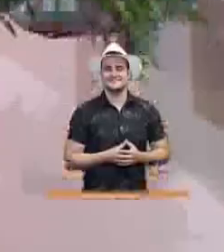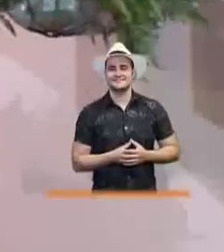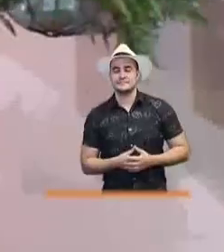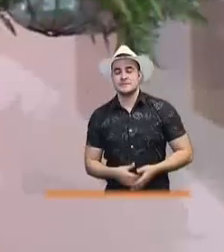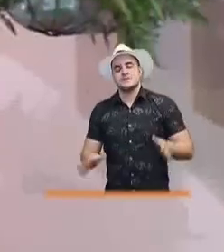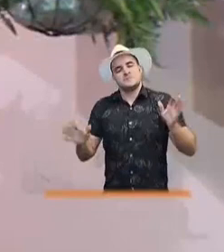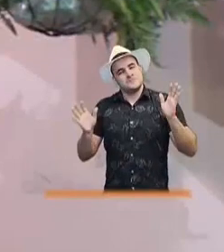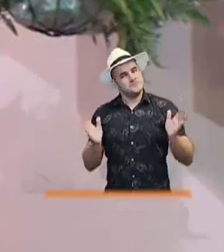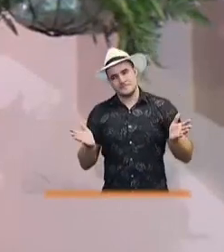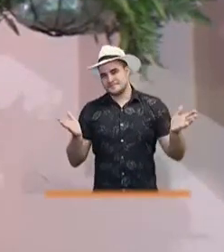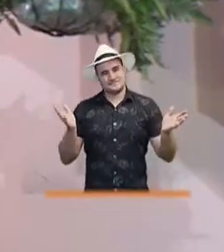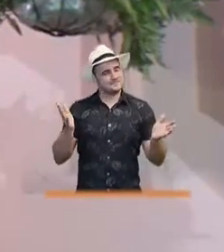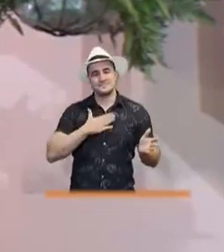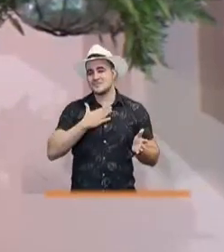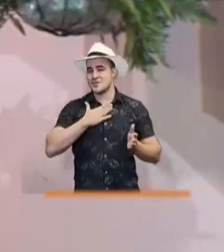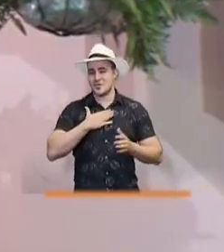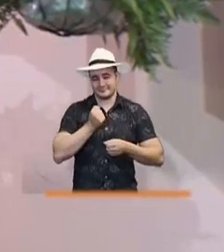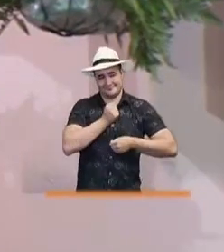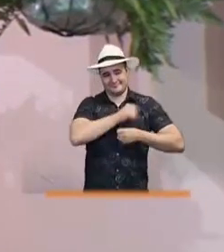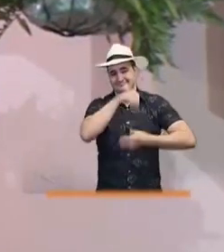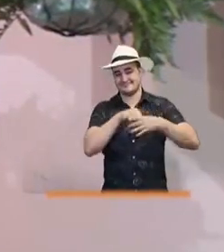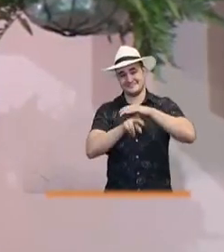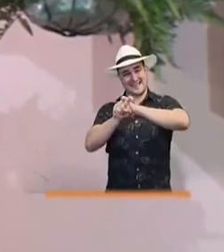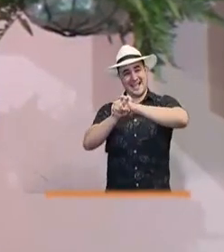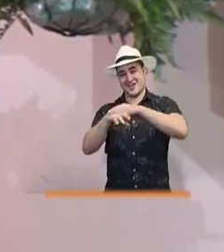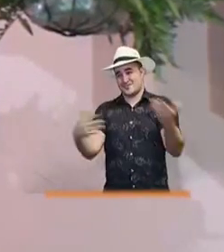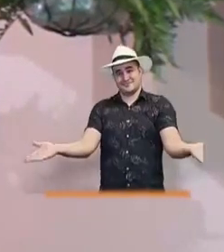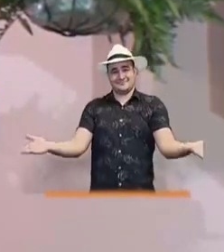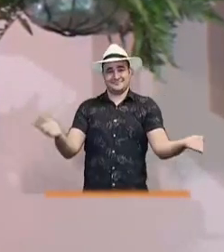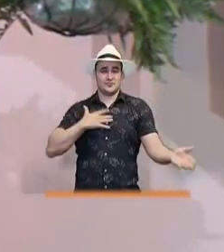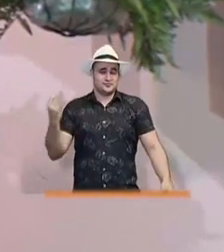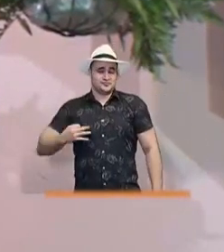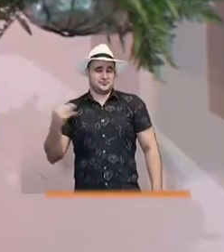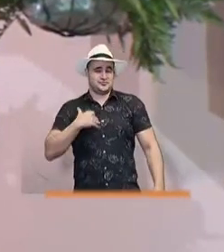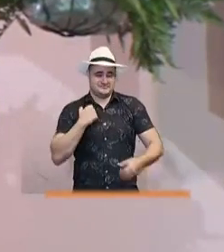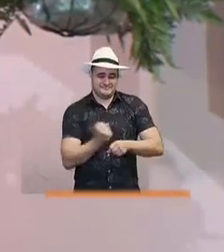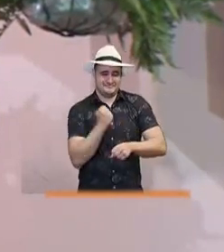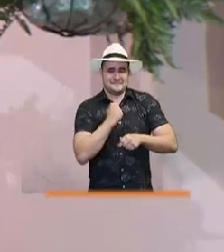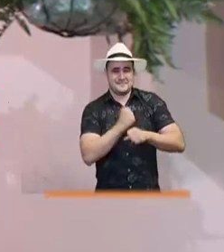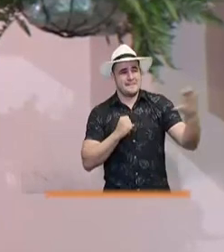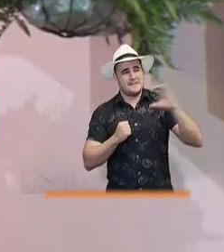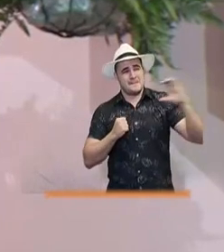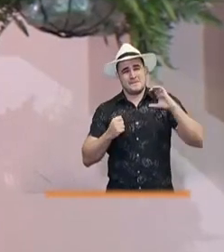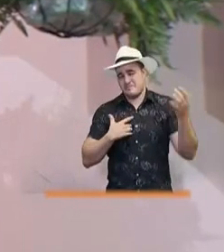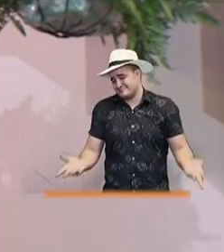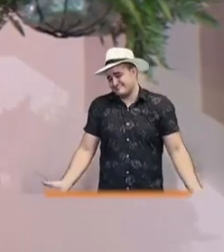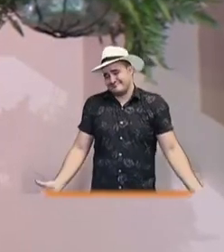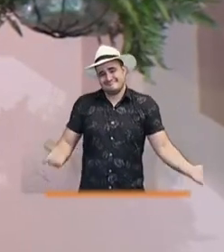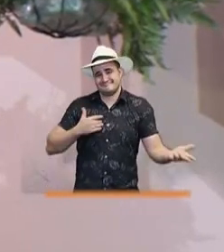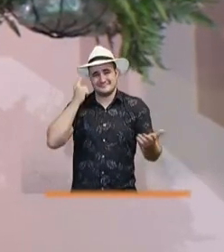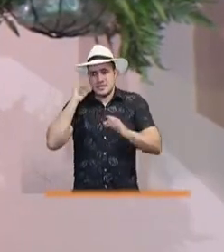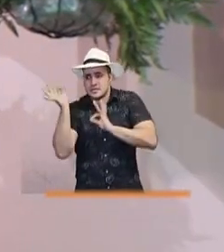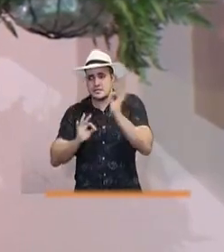Yo trabajo en Caracol, me la gano de papaya, no